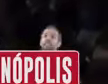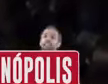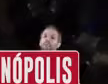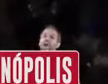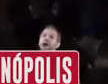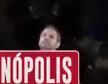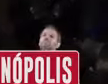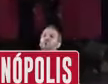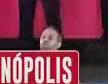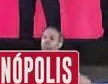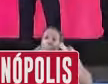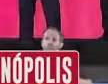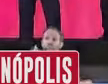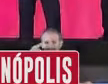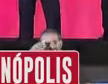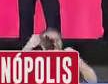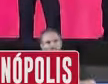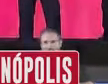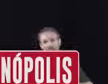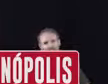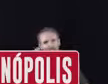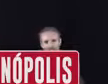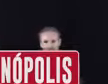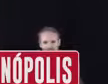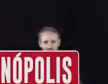terco muy terco no para